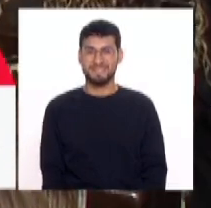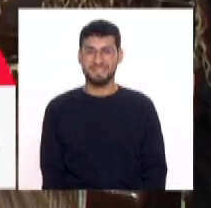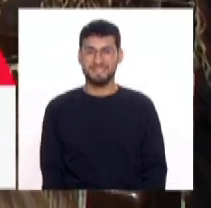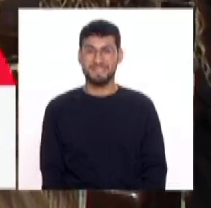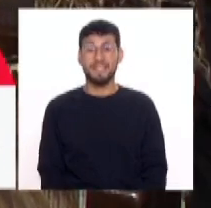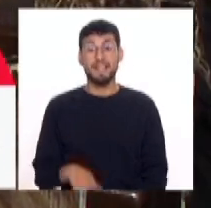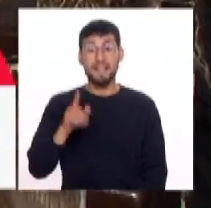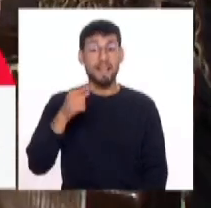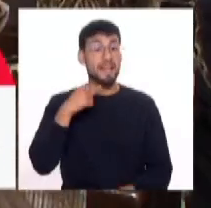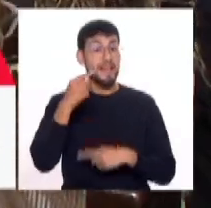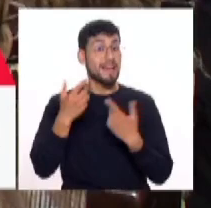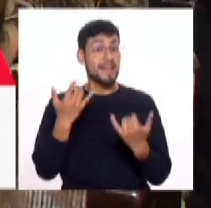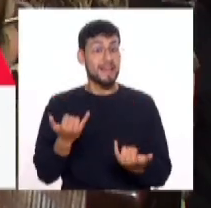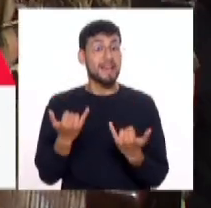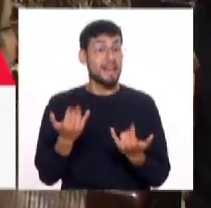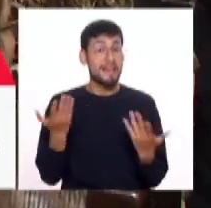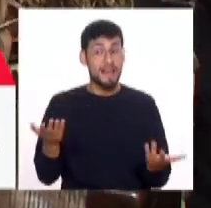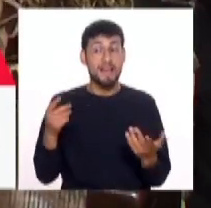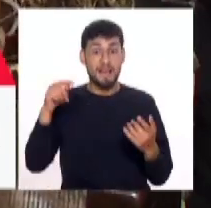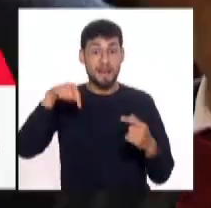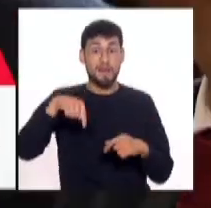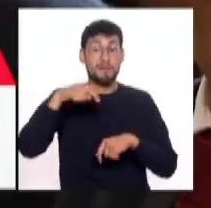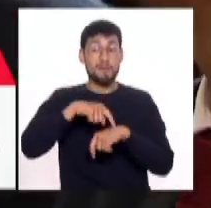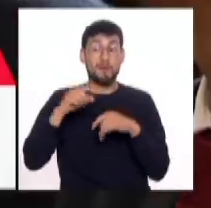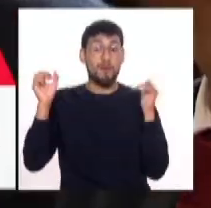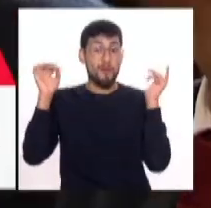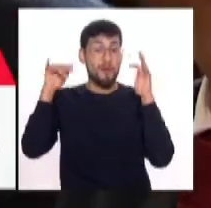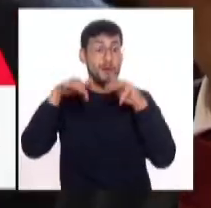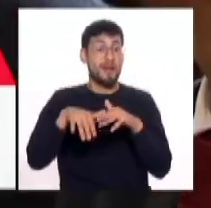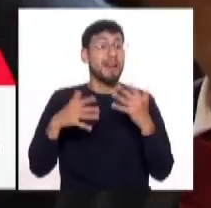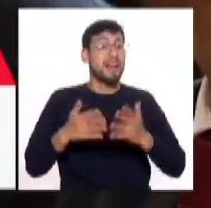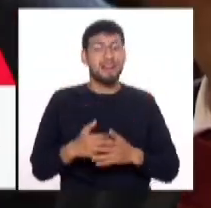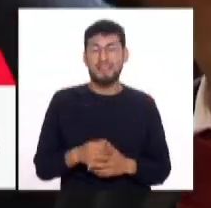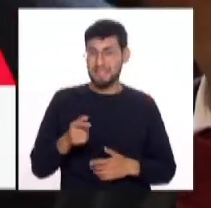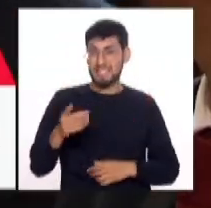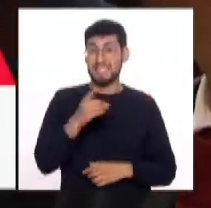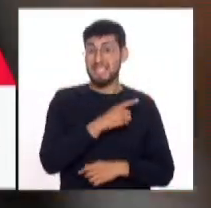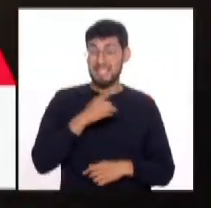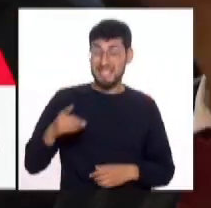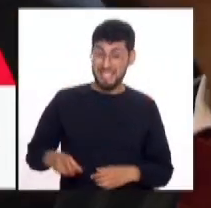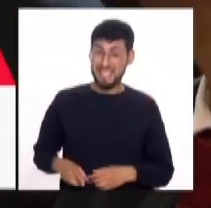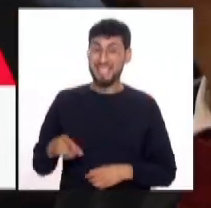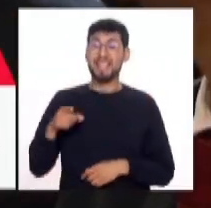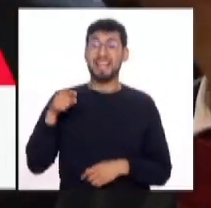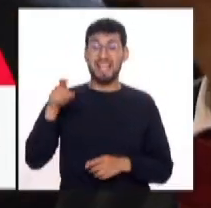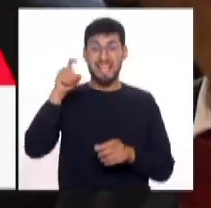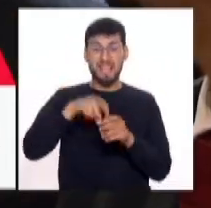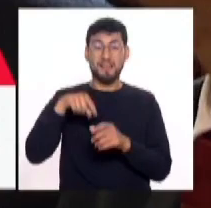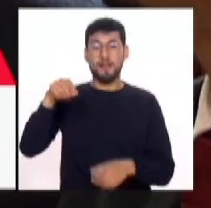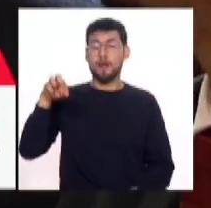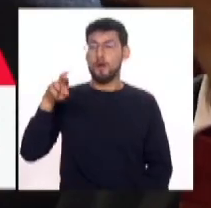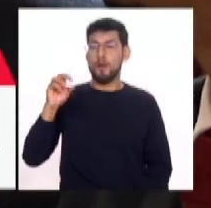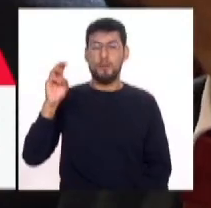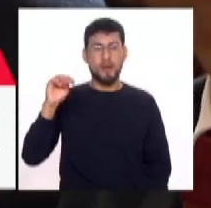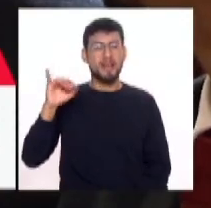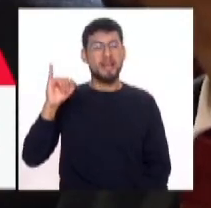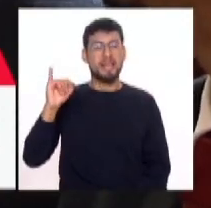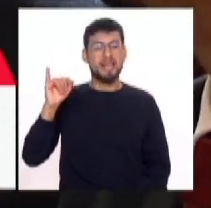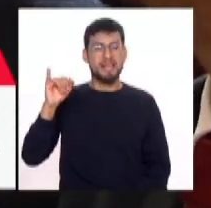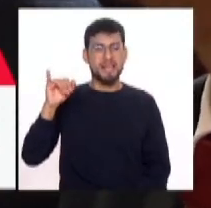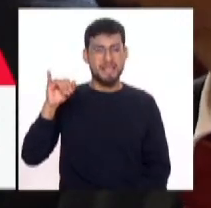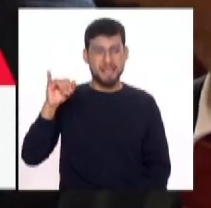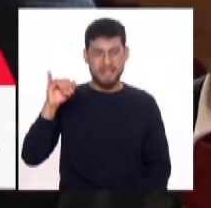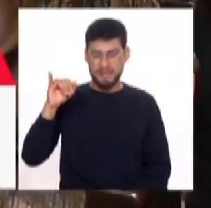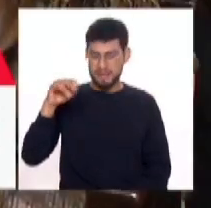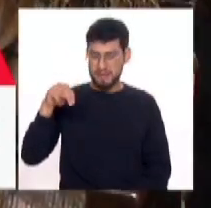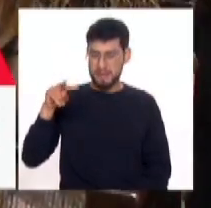Hay que señalar que en esta ceremonia también participa el director ejecutivo de Proinversión, José